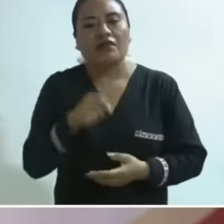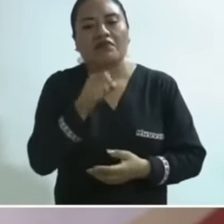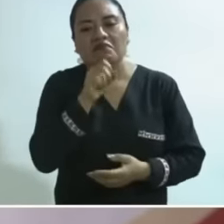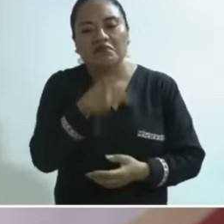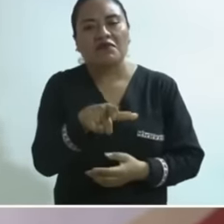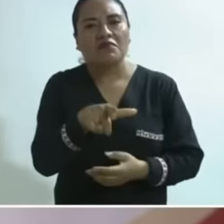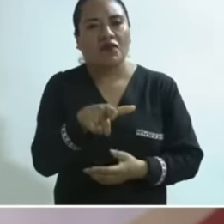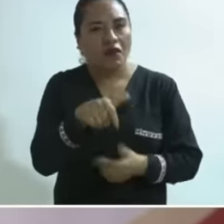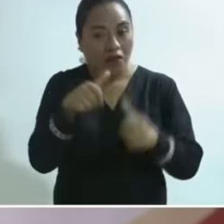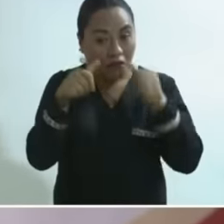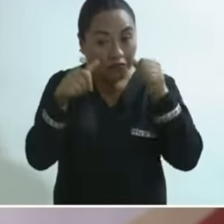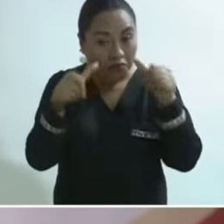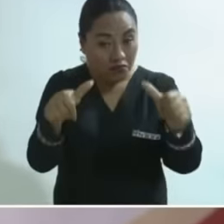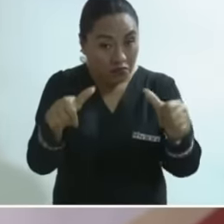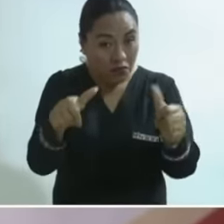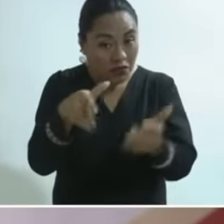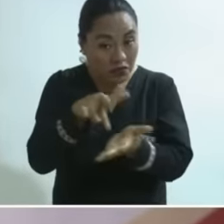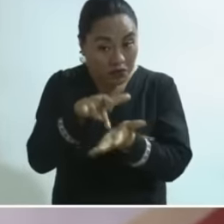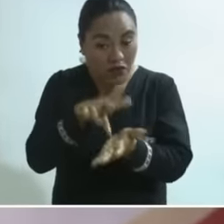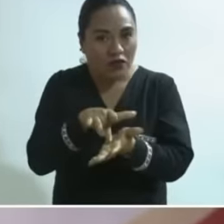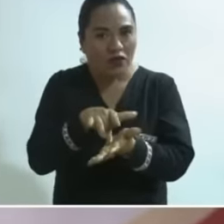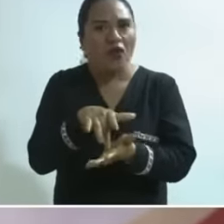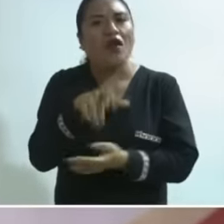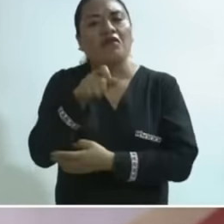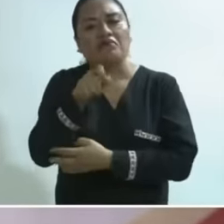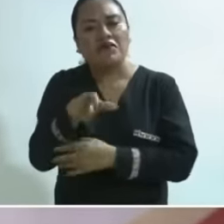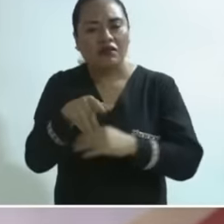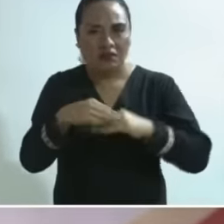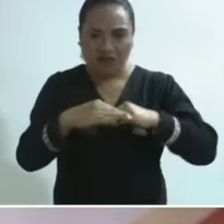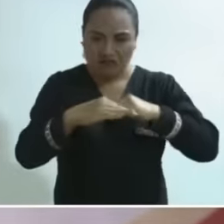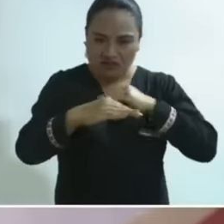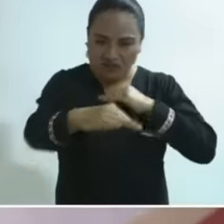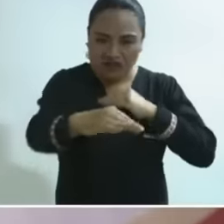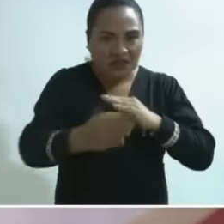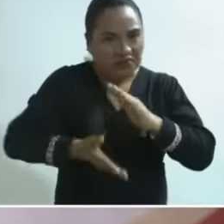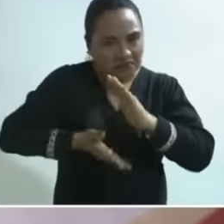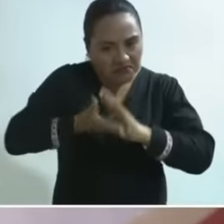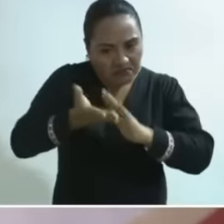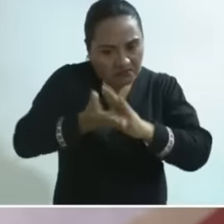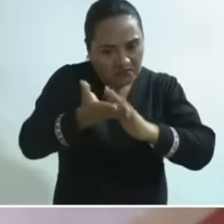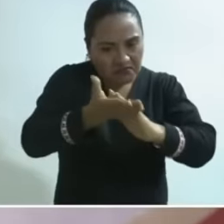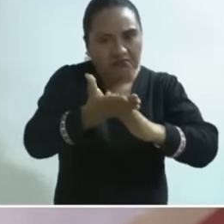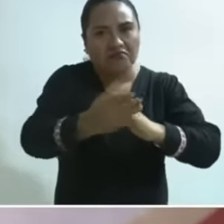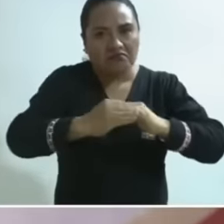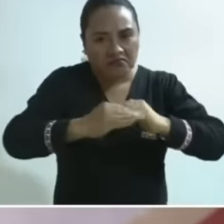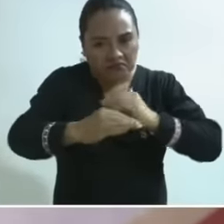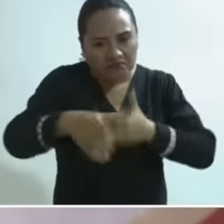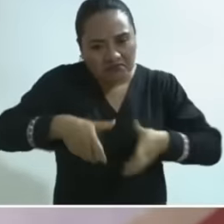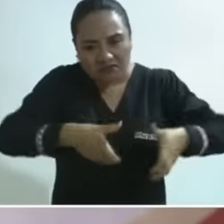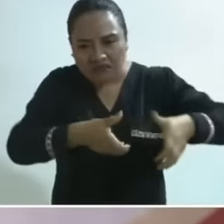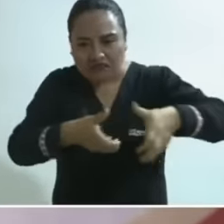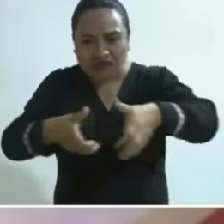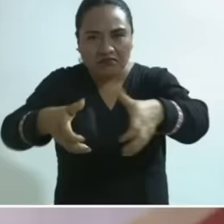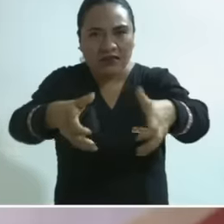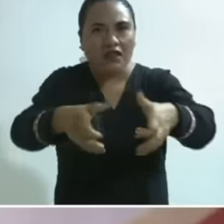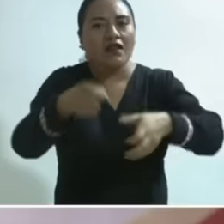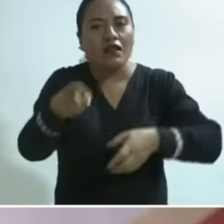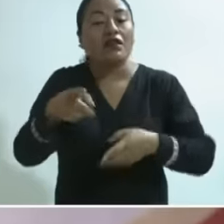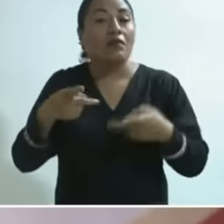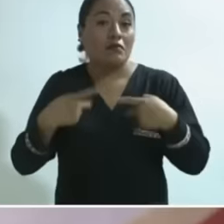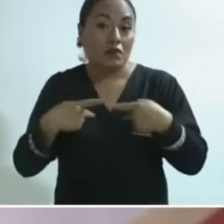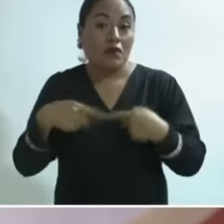programa de caminos artesanales, no solamente por lo que significa para las